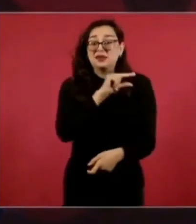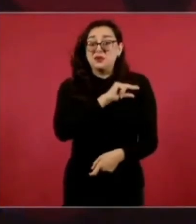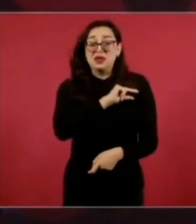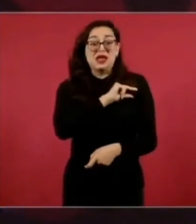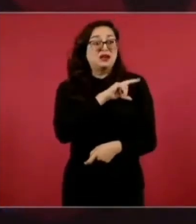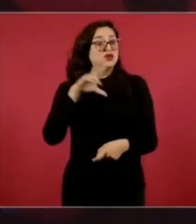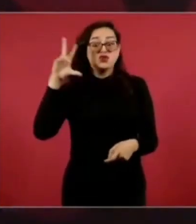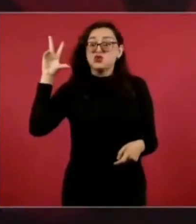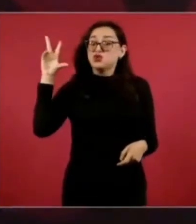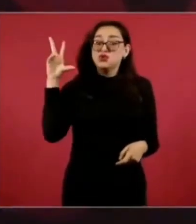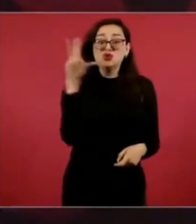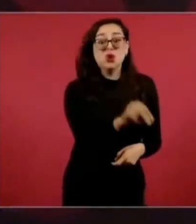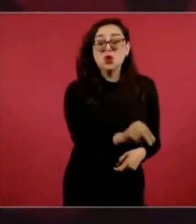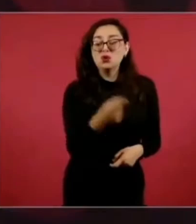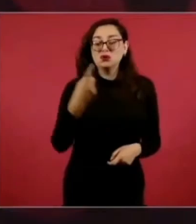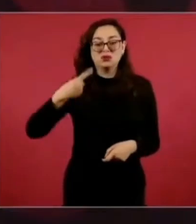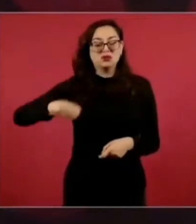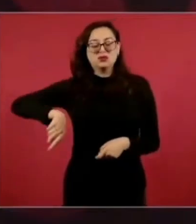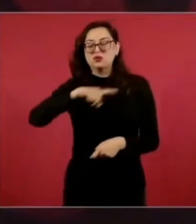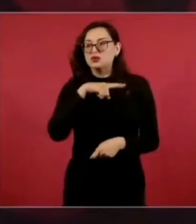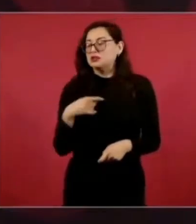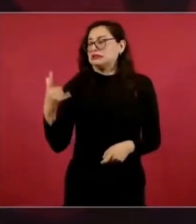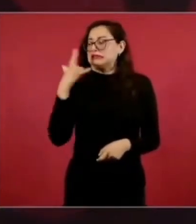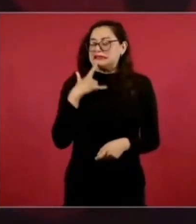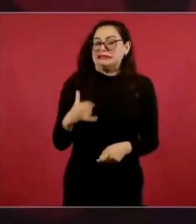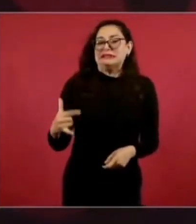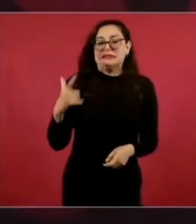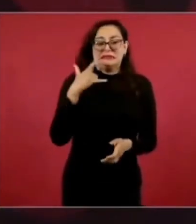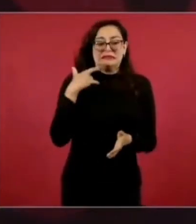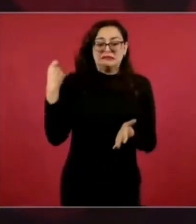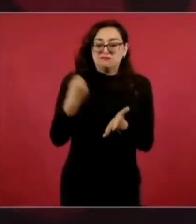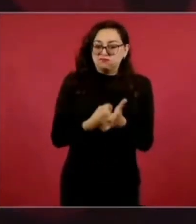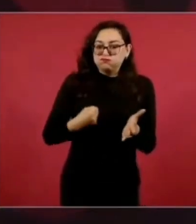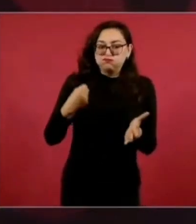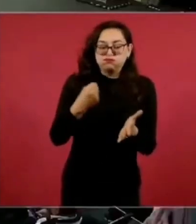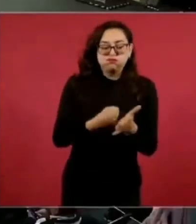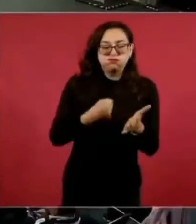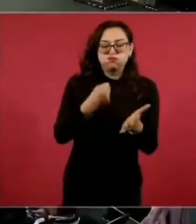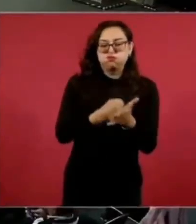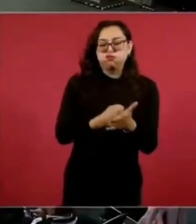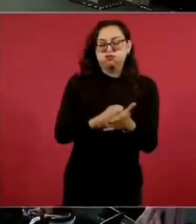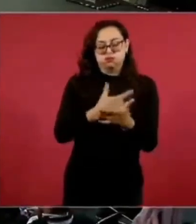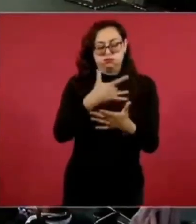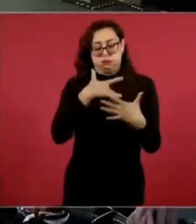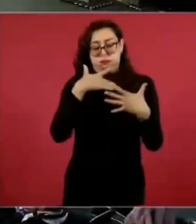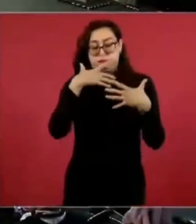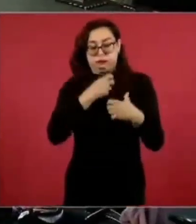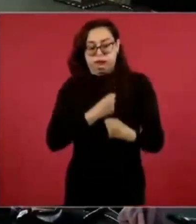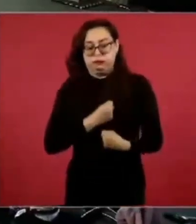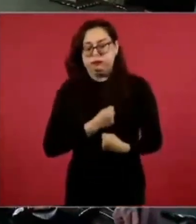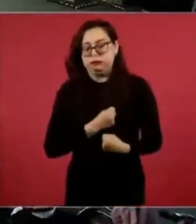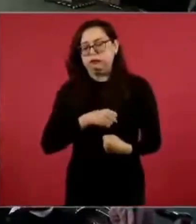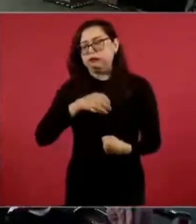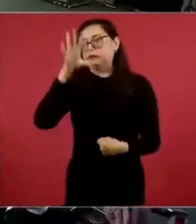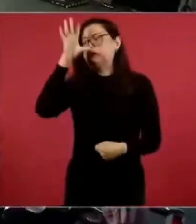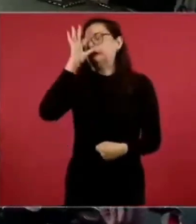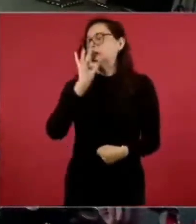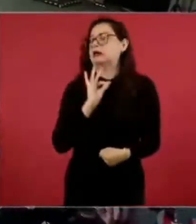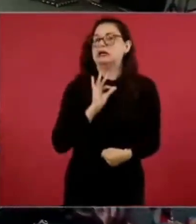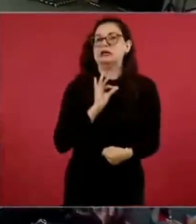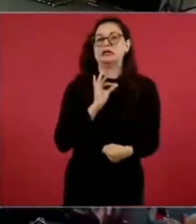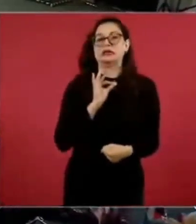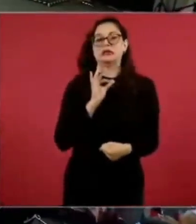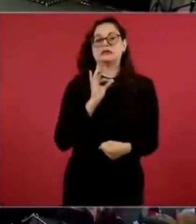y pues eh No no se no se